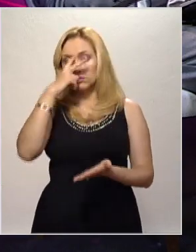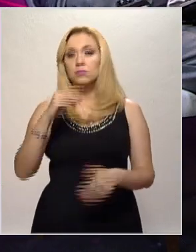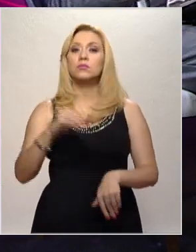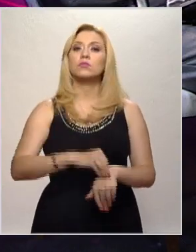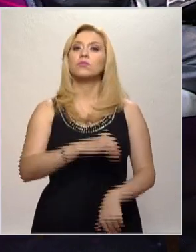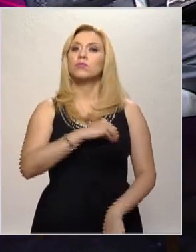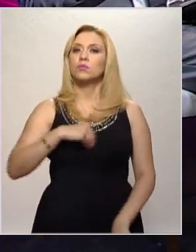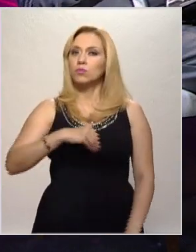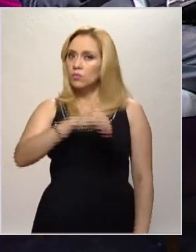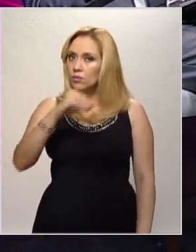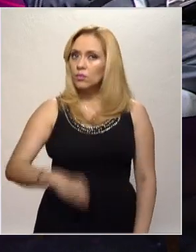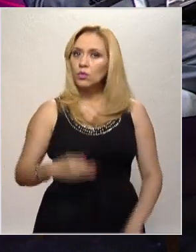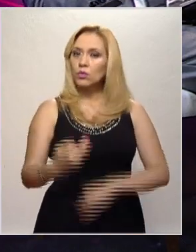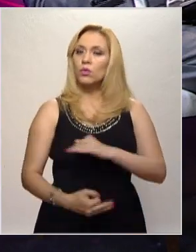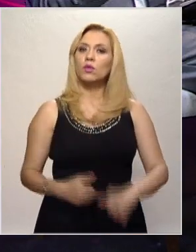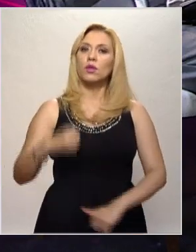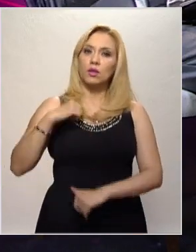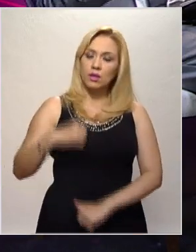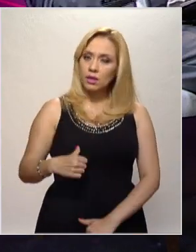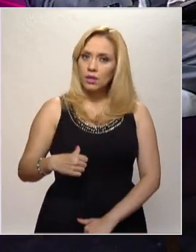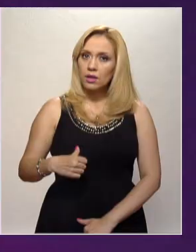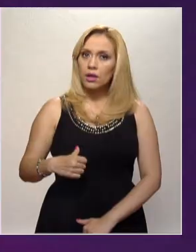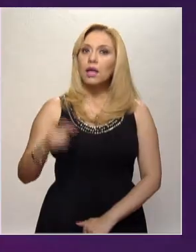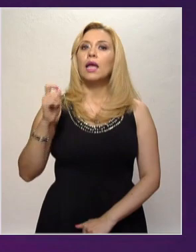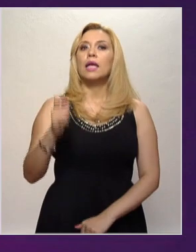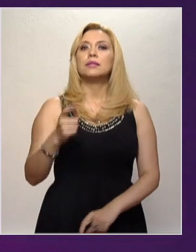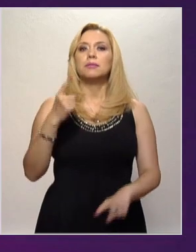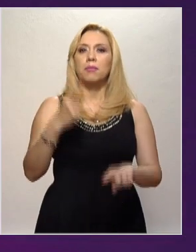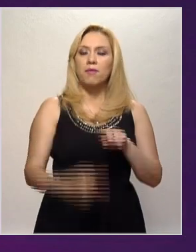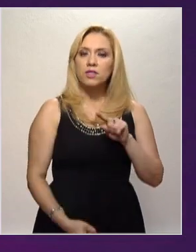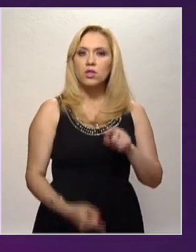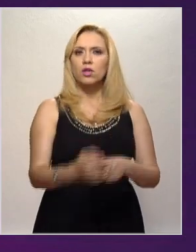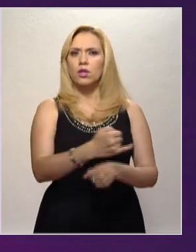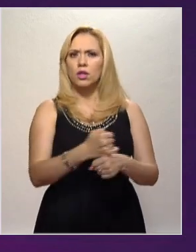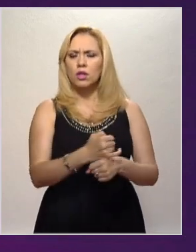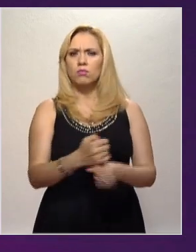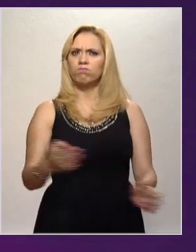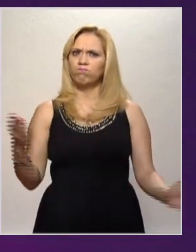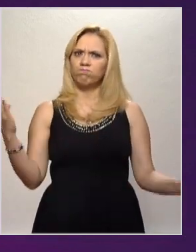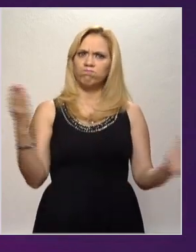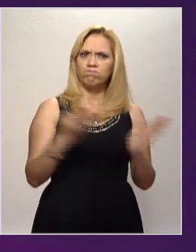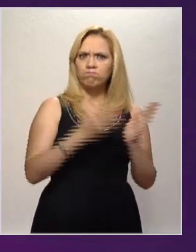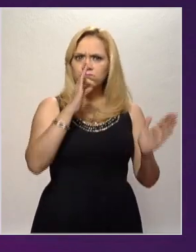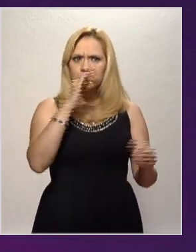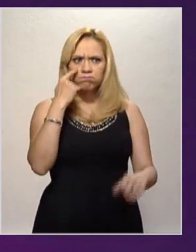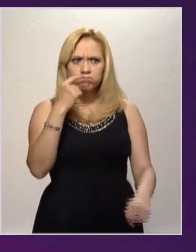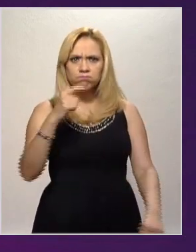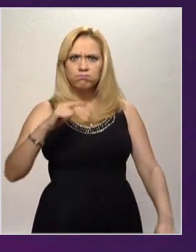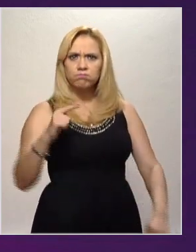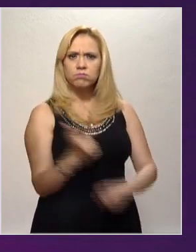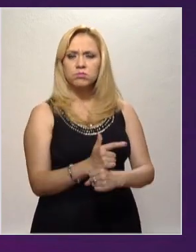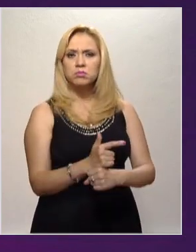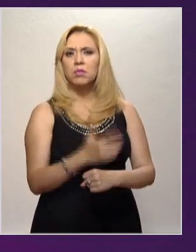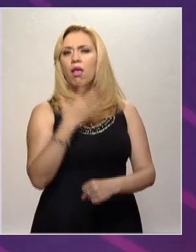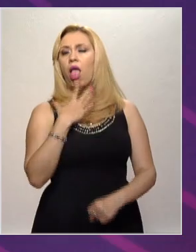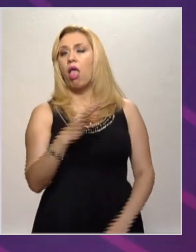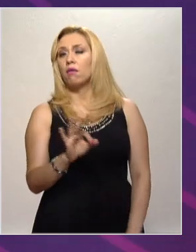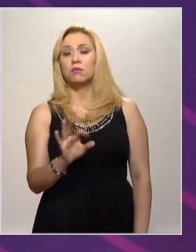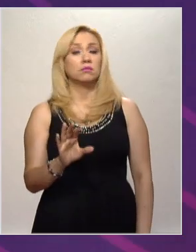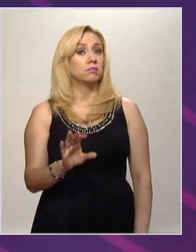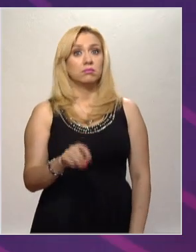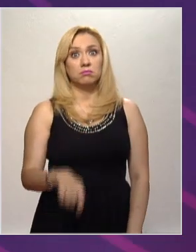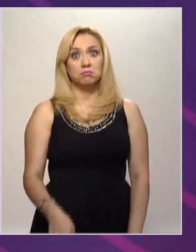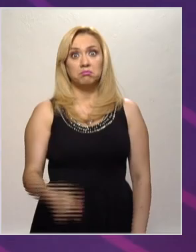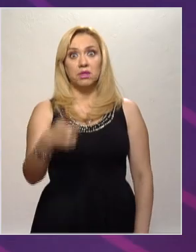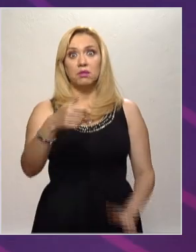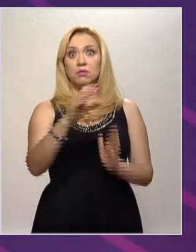obligaciones puntuales para todas las autoridades de la ciudad en materia de prevención, investigación y sanción de violencia obstétrica no es un dato menor. Es la primera Constitución